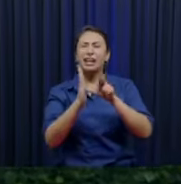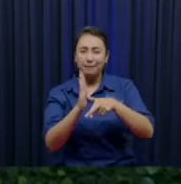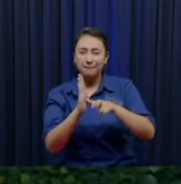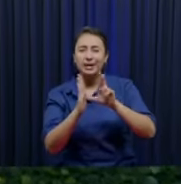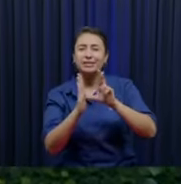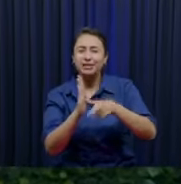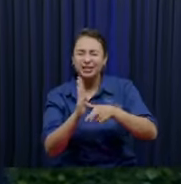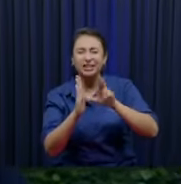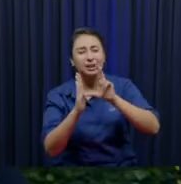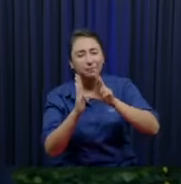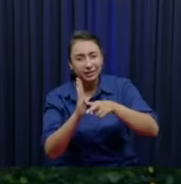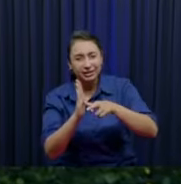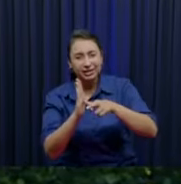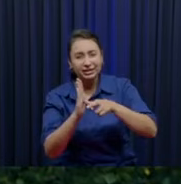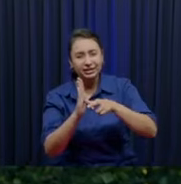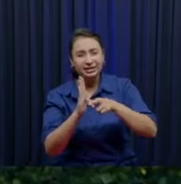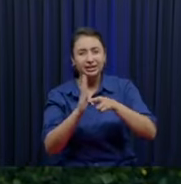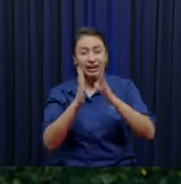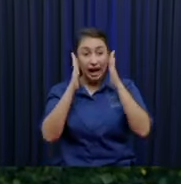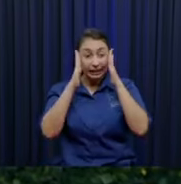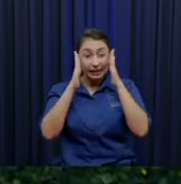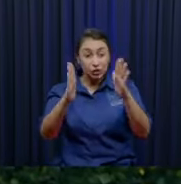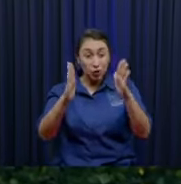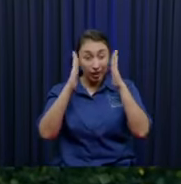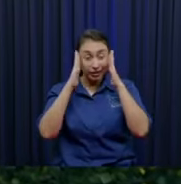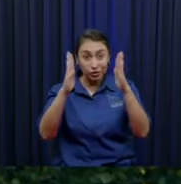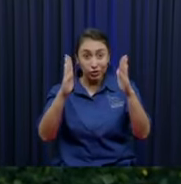acá. Ay, Dios mío.